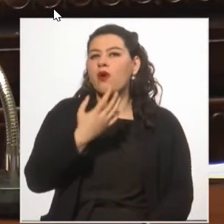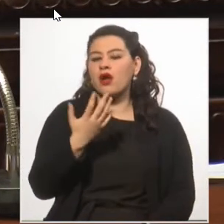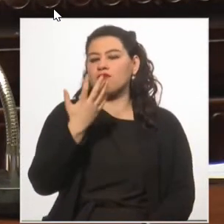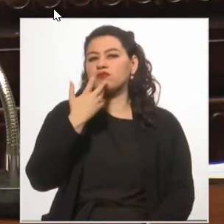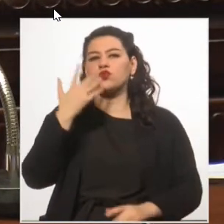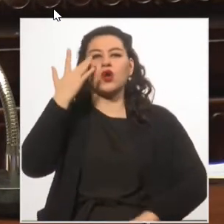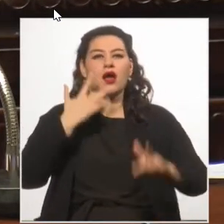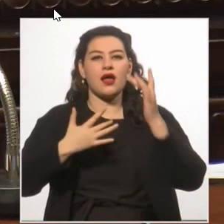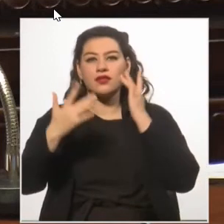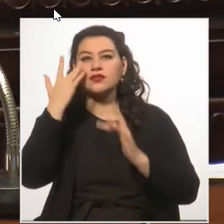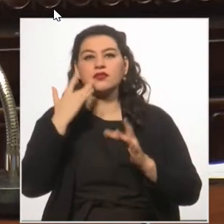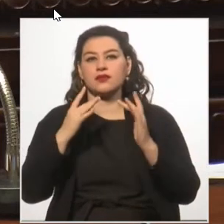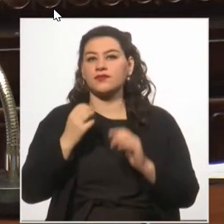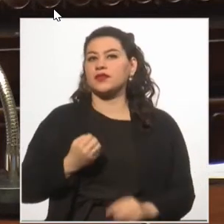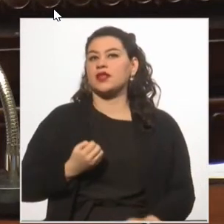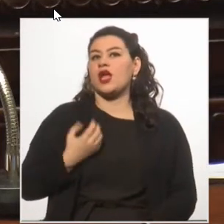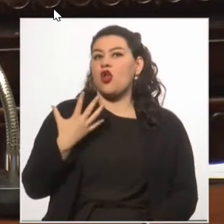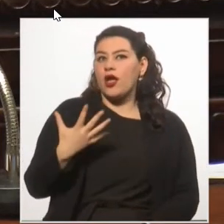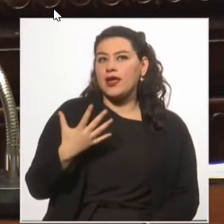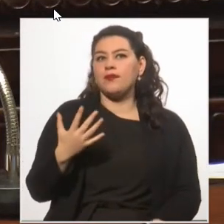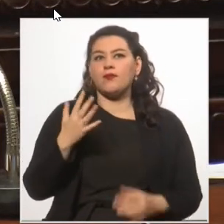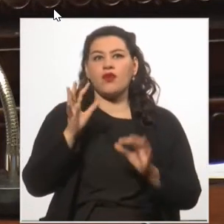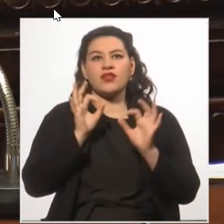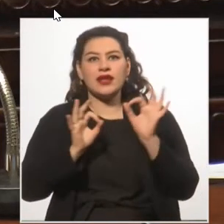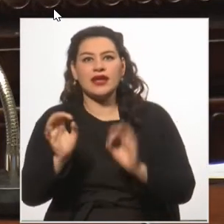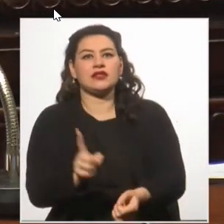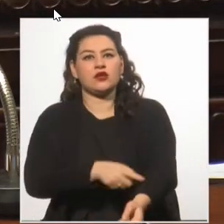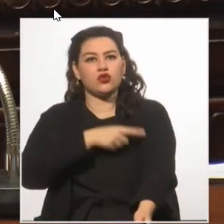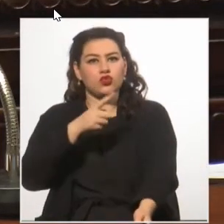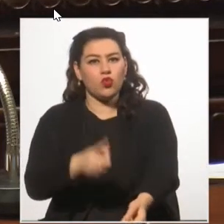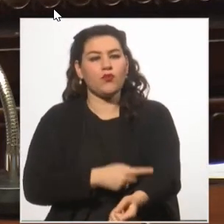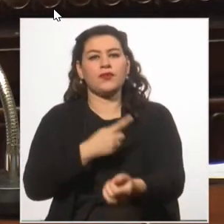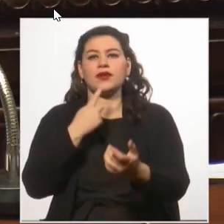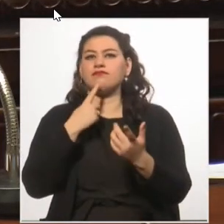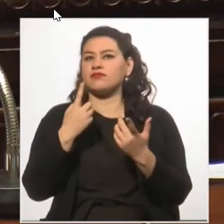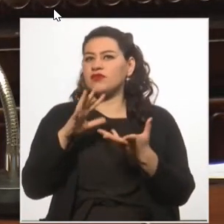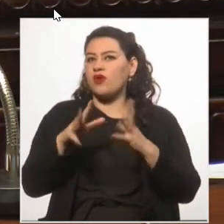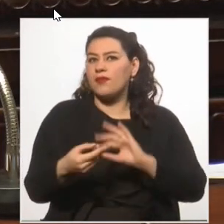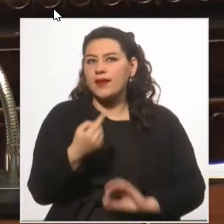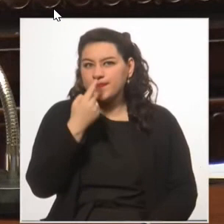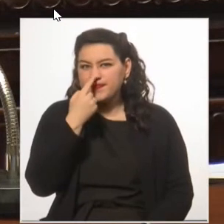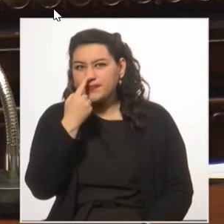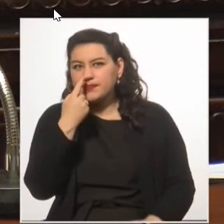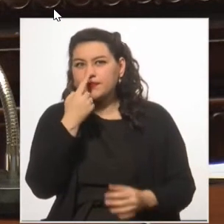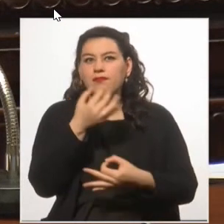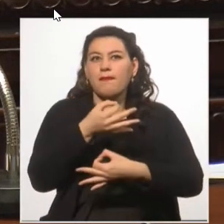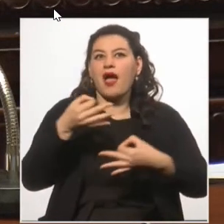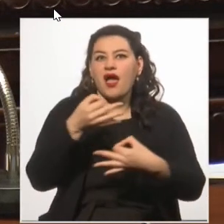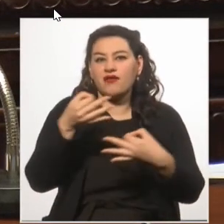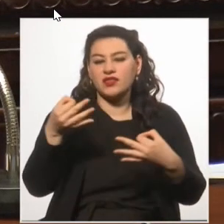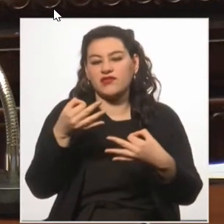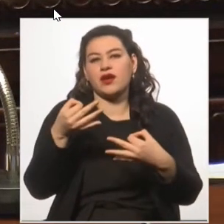arte, heroísmo en la acción, delicadeza en la costumbre. El instinto de perfectibilidad que